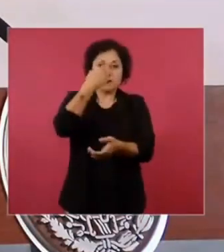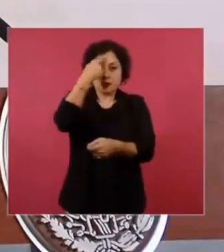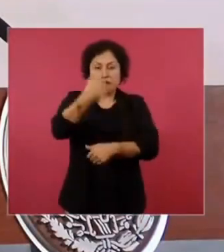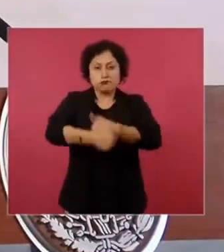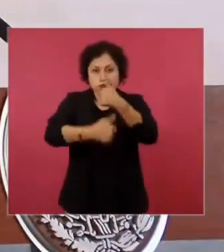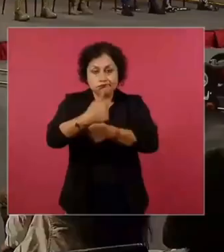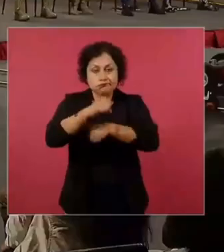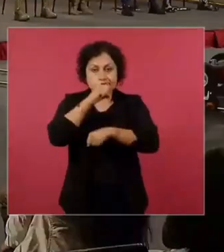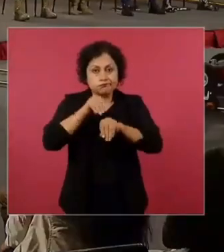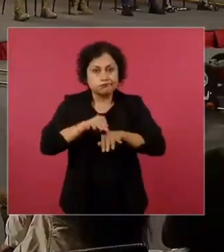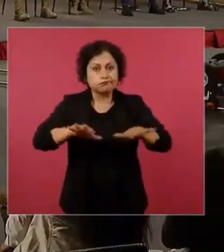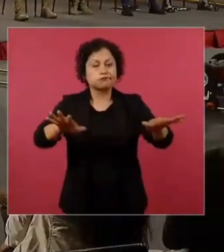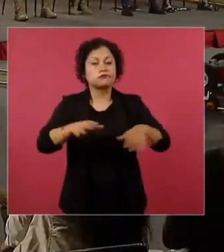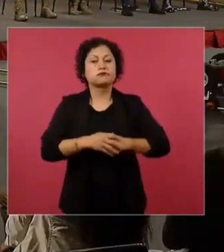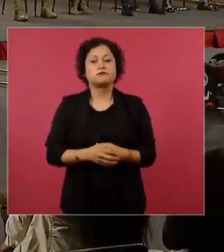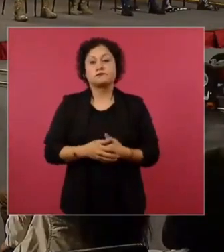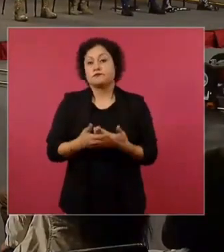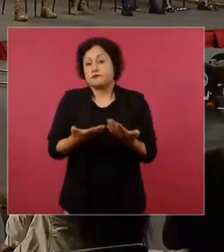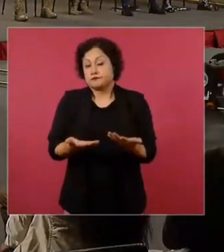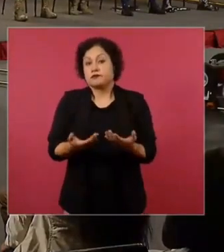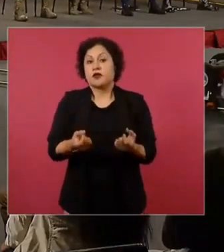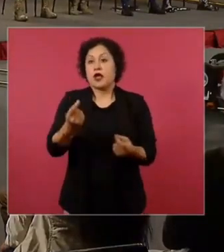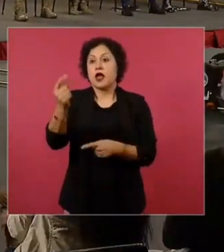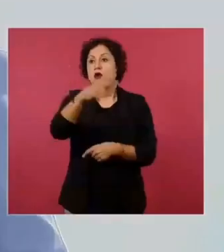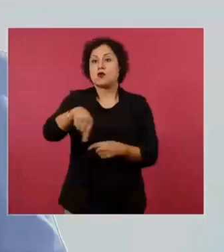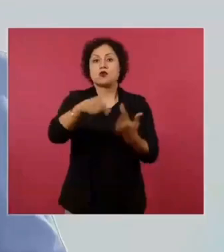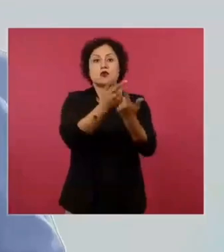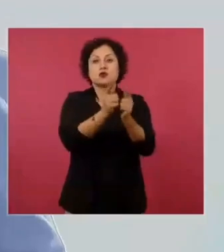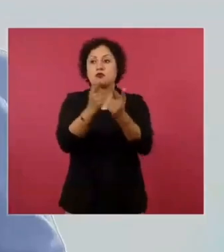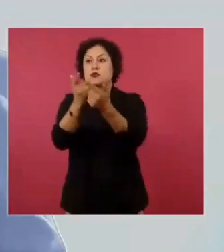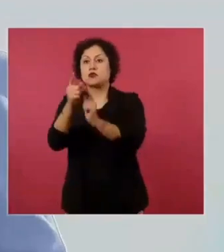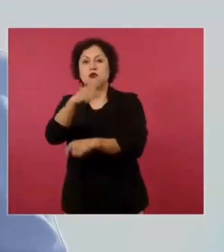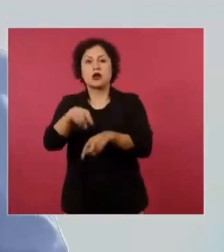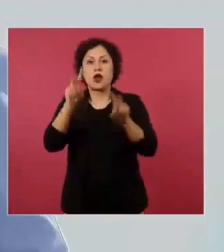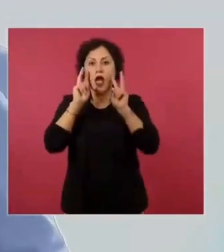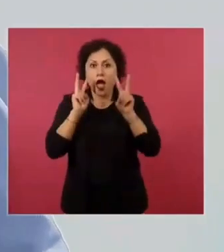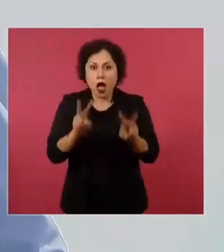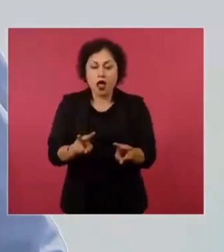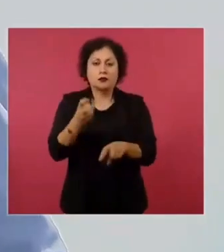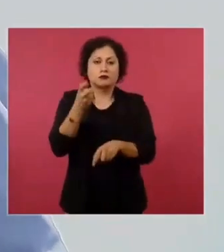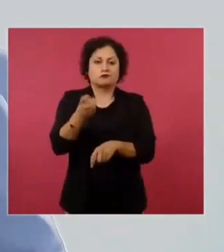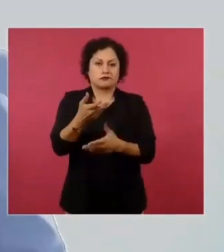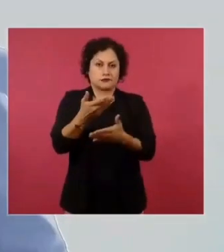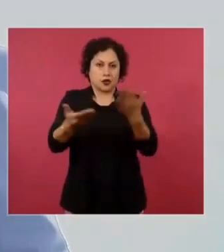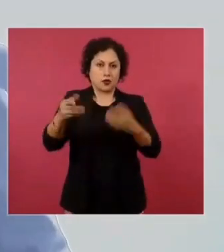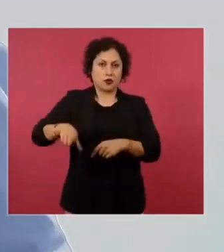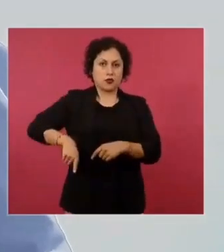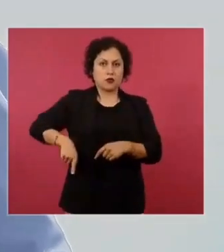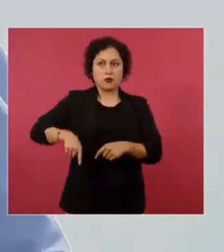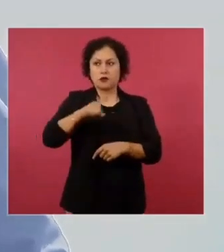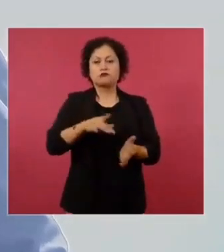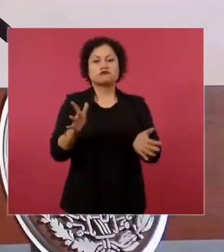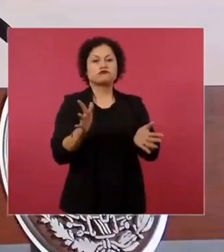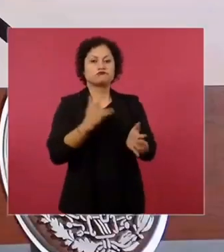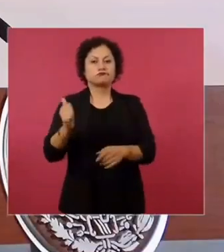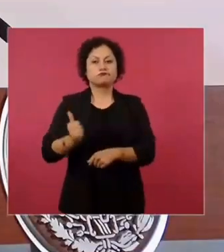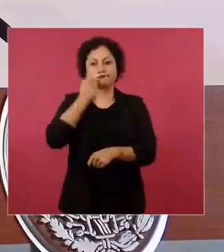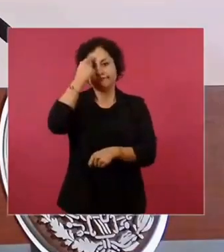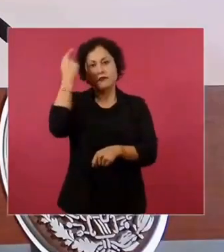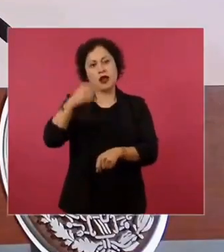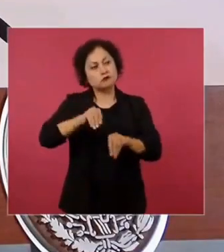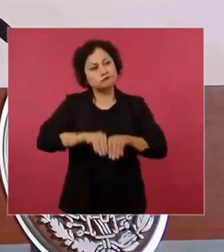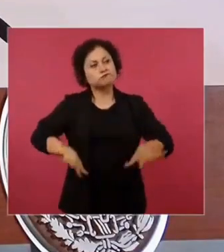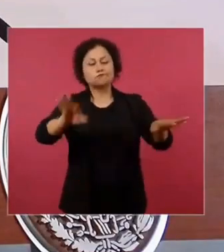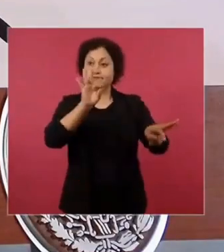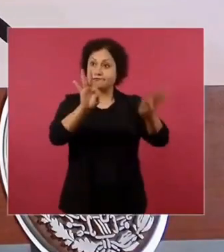En este tiempo, hemos visto el interés de grupos opositores al régimen actual para generar alarma y la idea equivocada de que